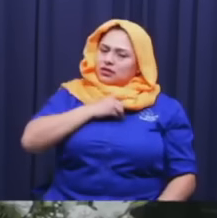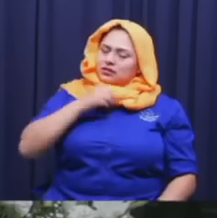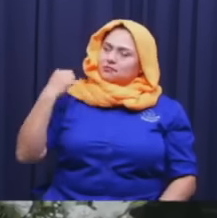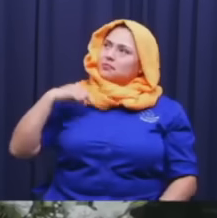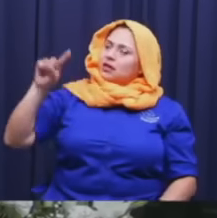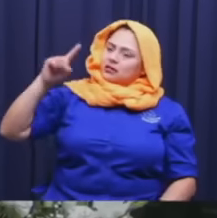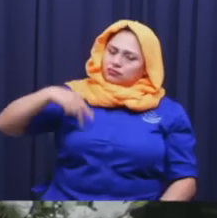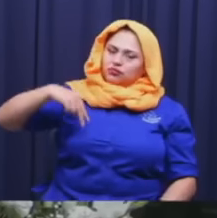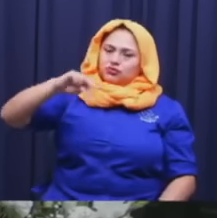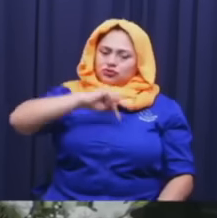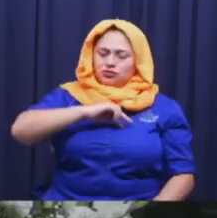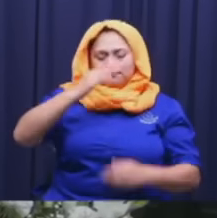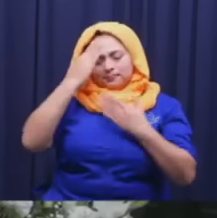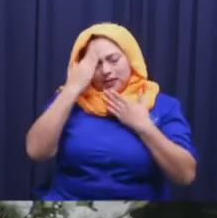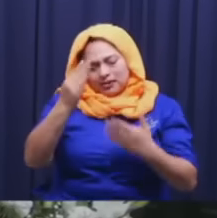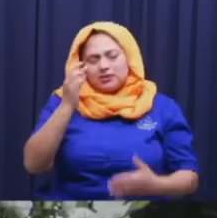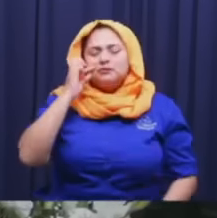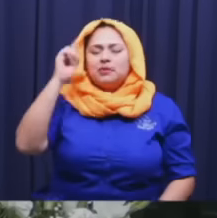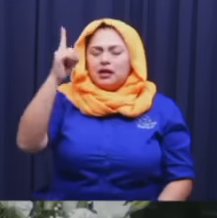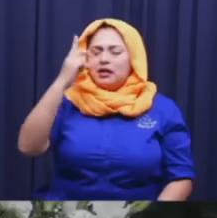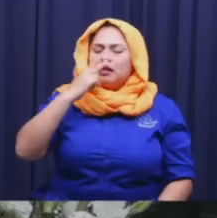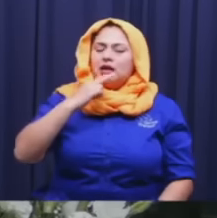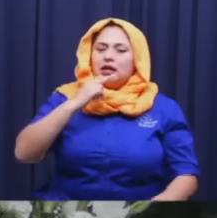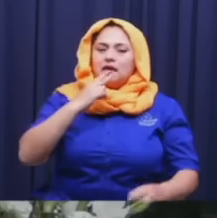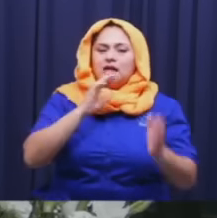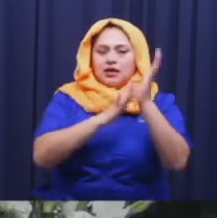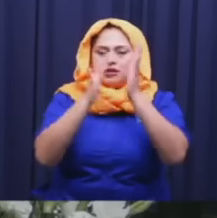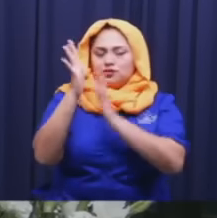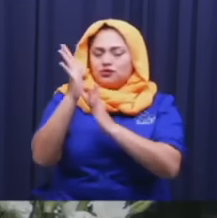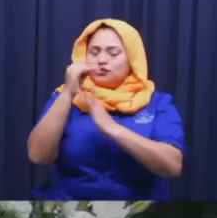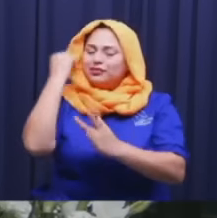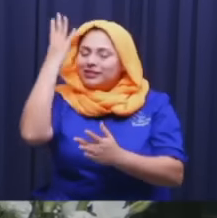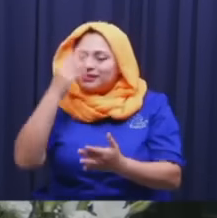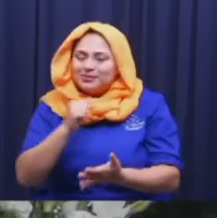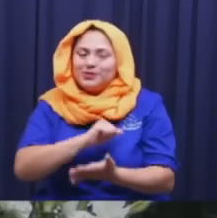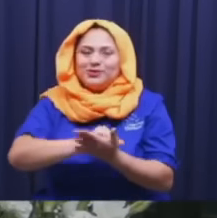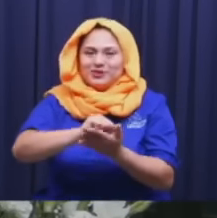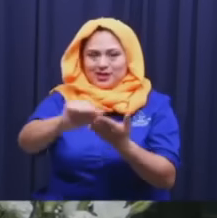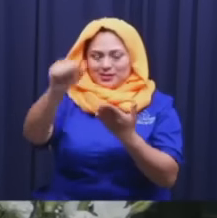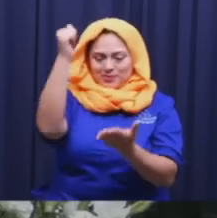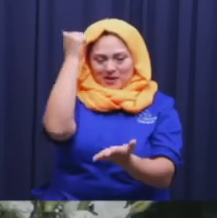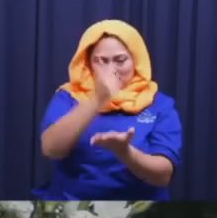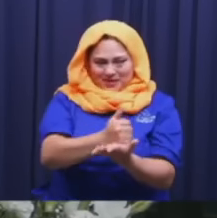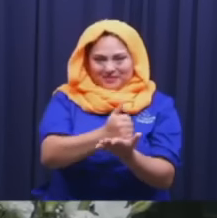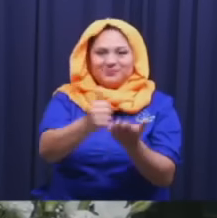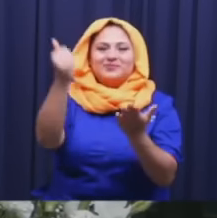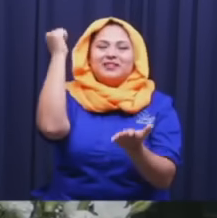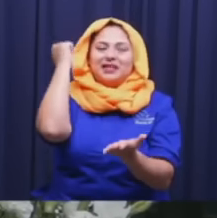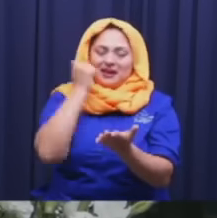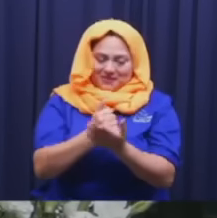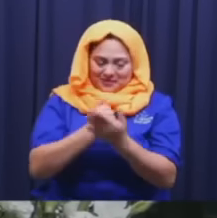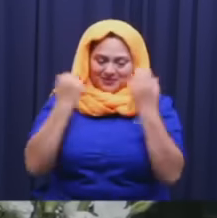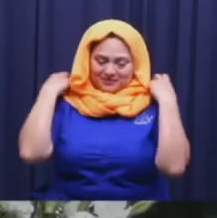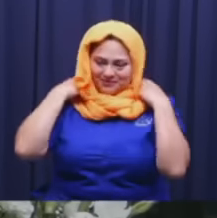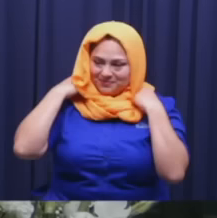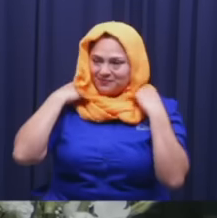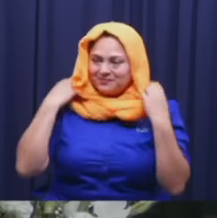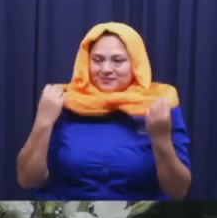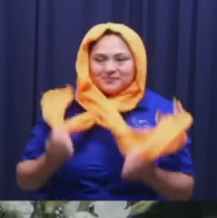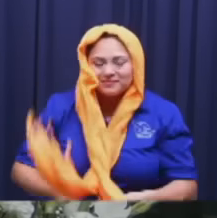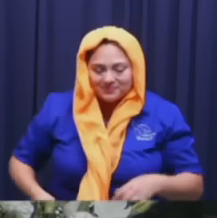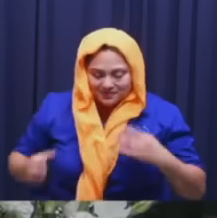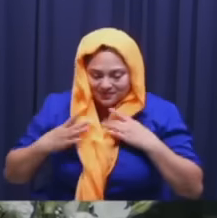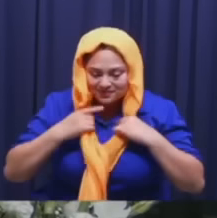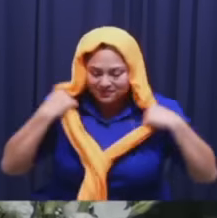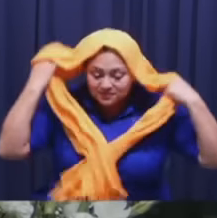vida. Gracias, Padre, gracias, Hijo, y gracias, Espíritu Santo. Amén, amén y amén.